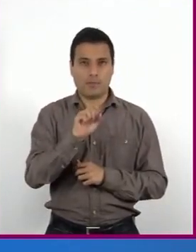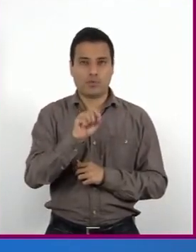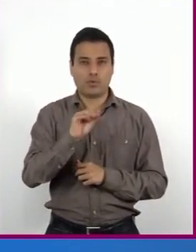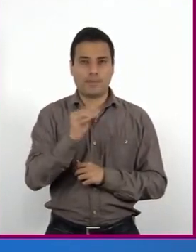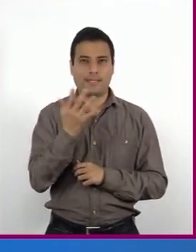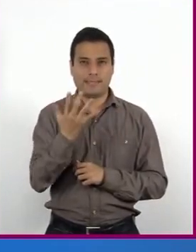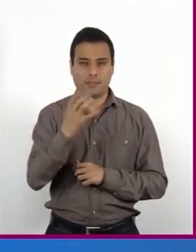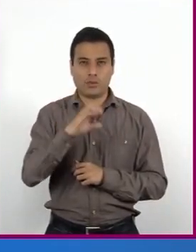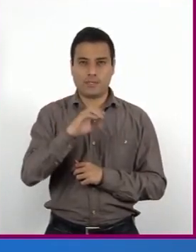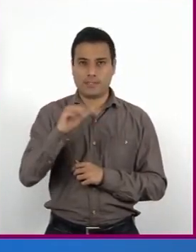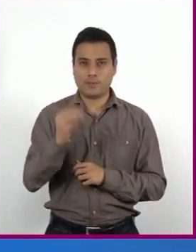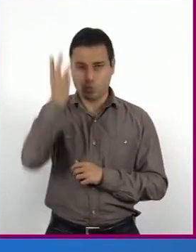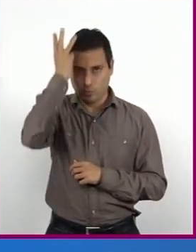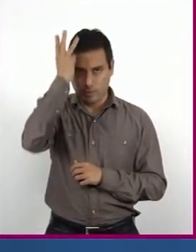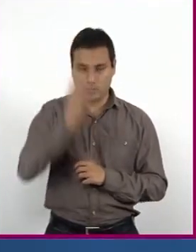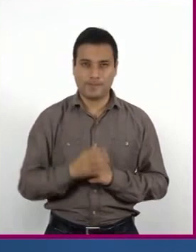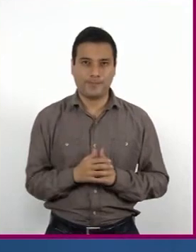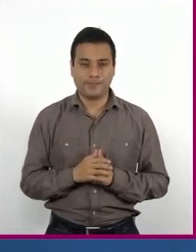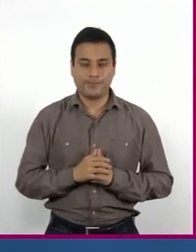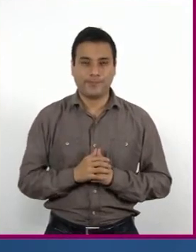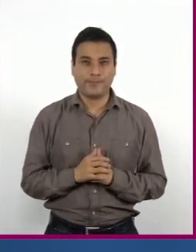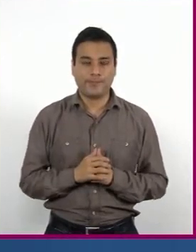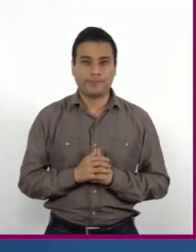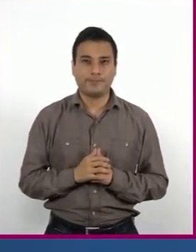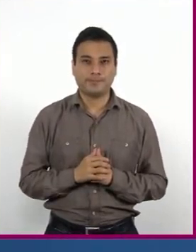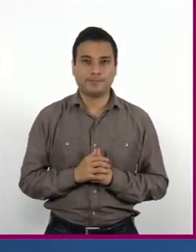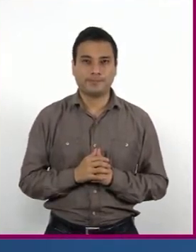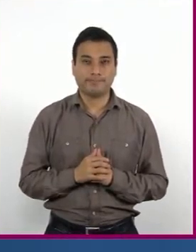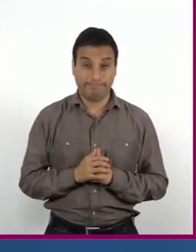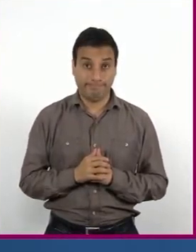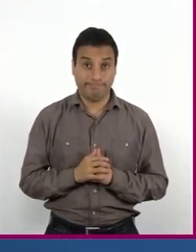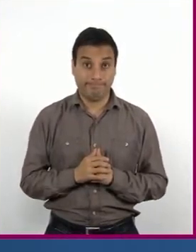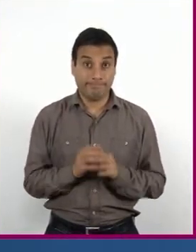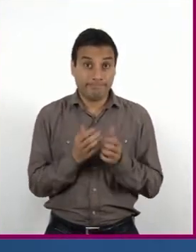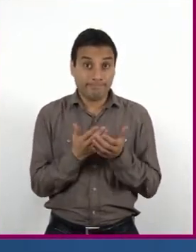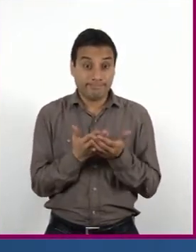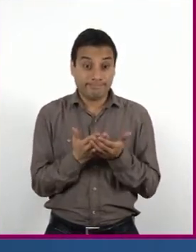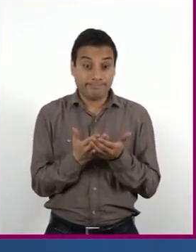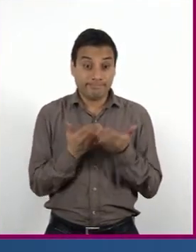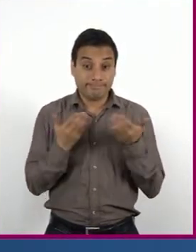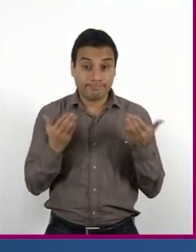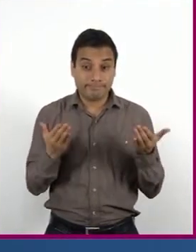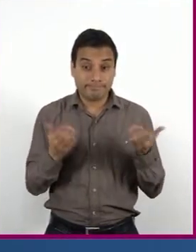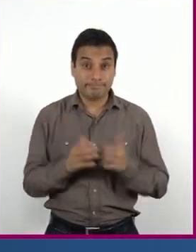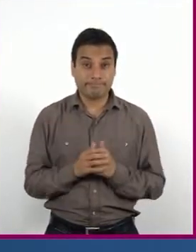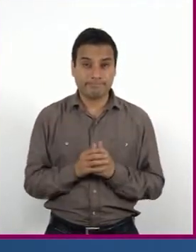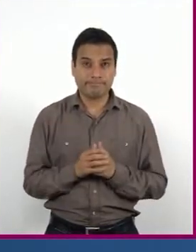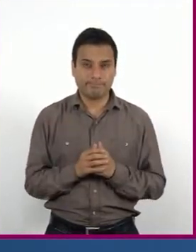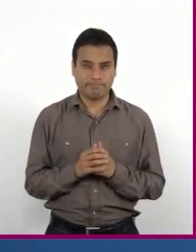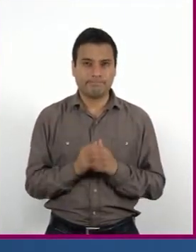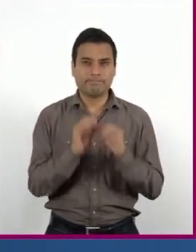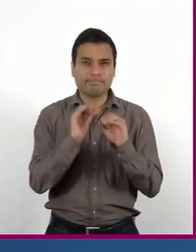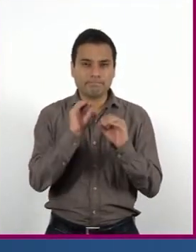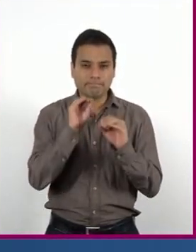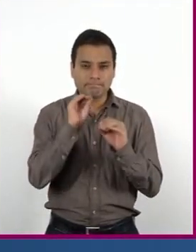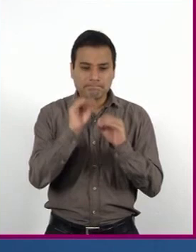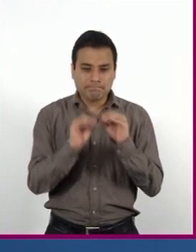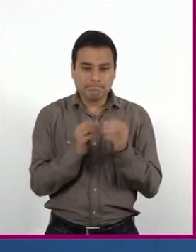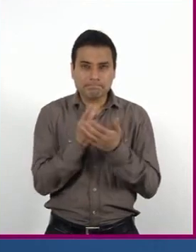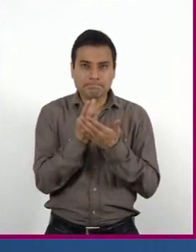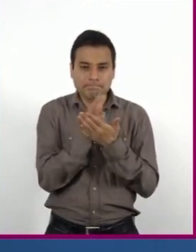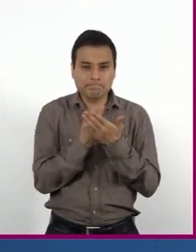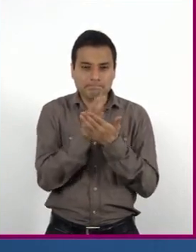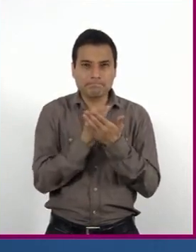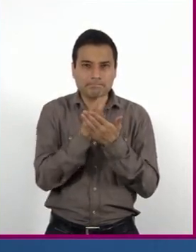169.95 centímetros cúbicos. Ahora, ¿cuál es el desarrollo plano de un cuerpo geométrico